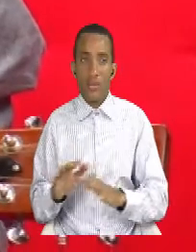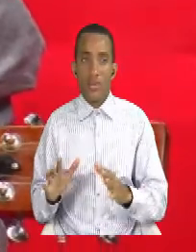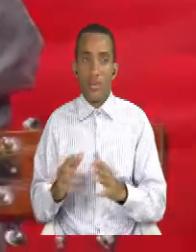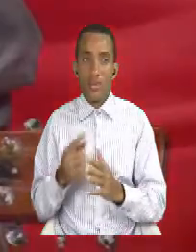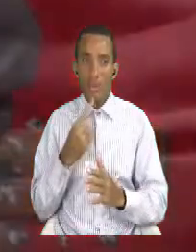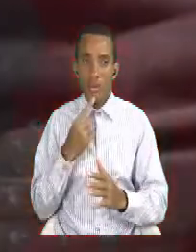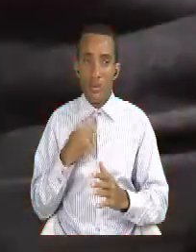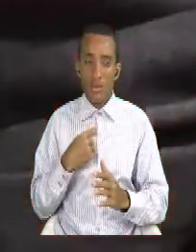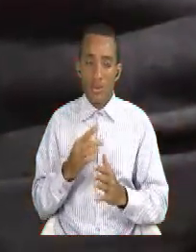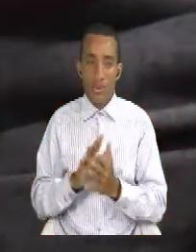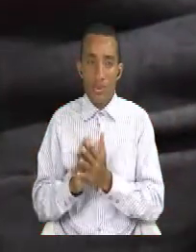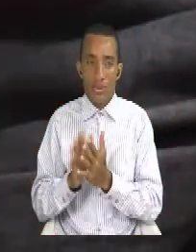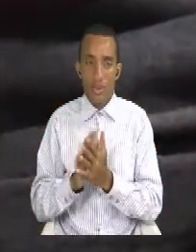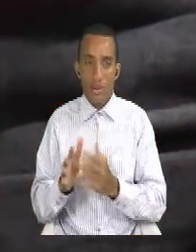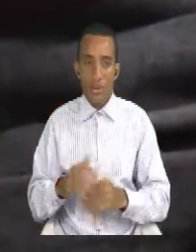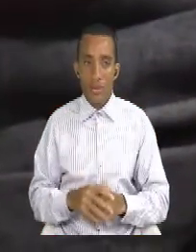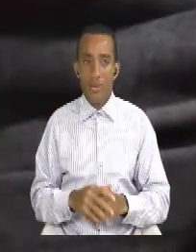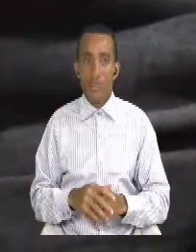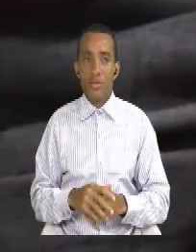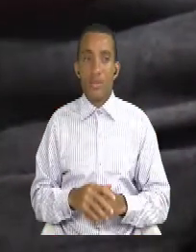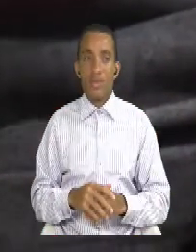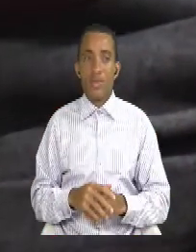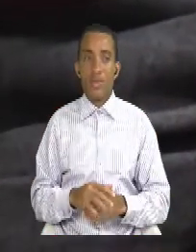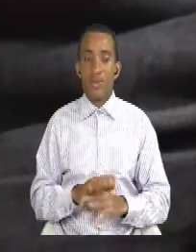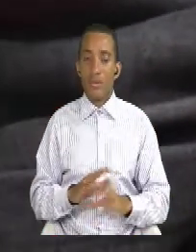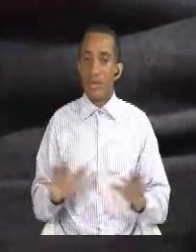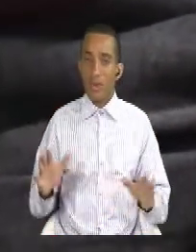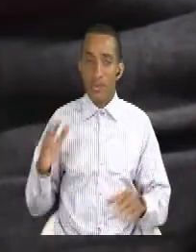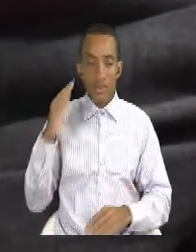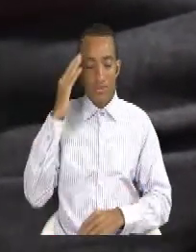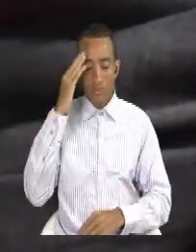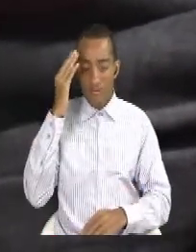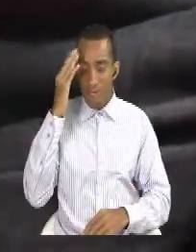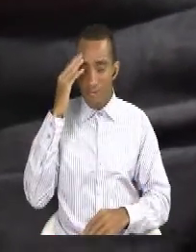Si es que acaso no lo ves,